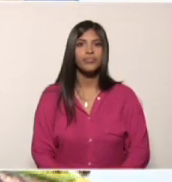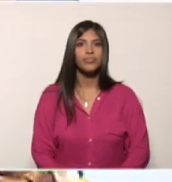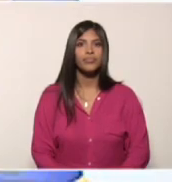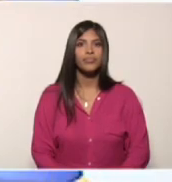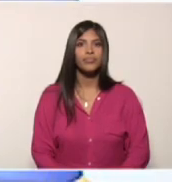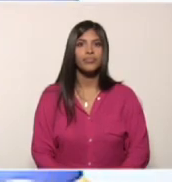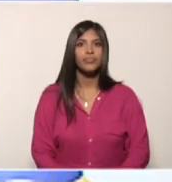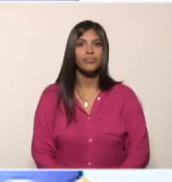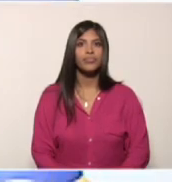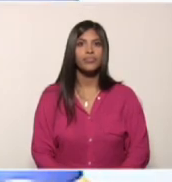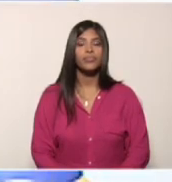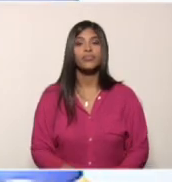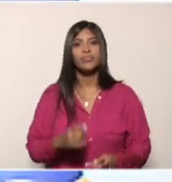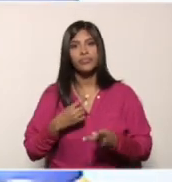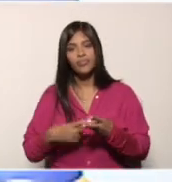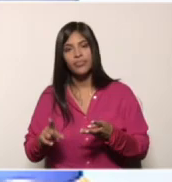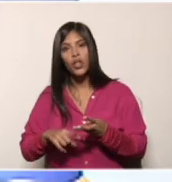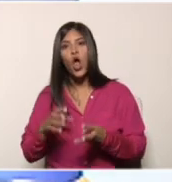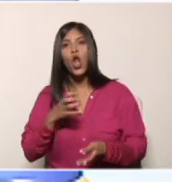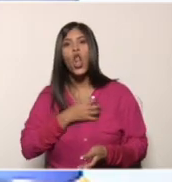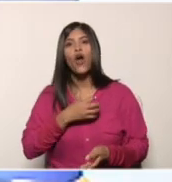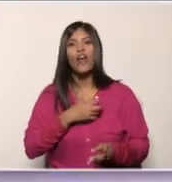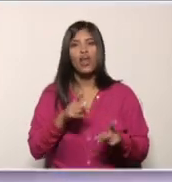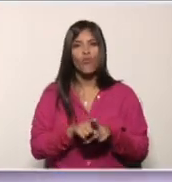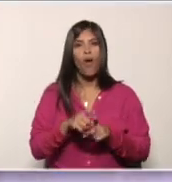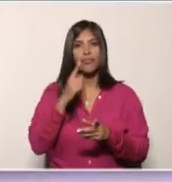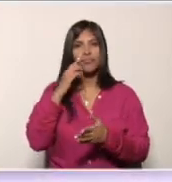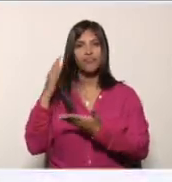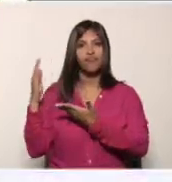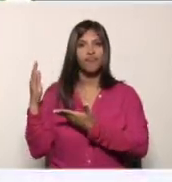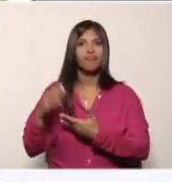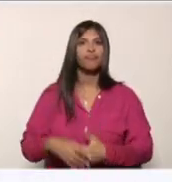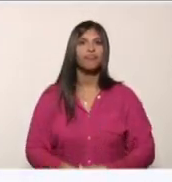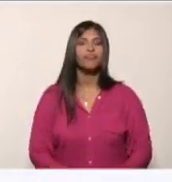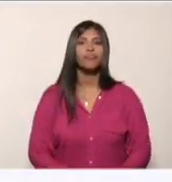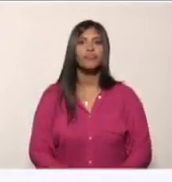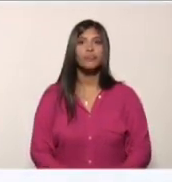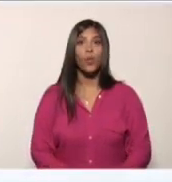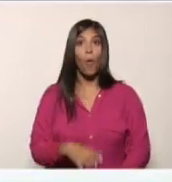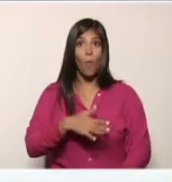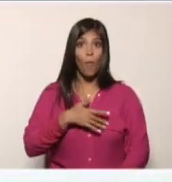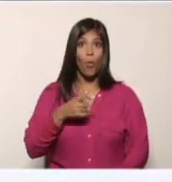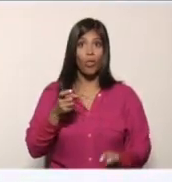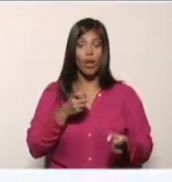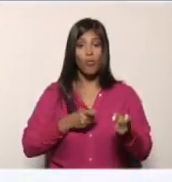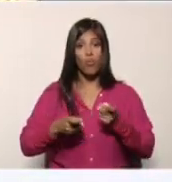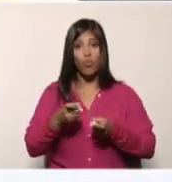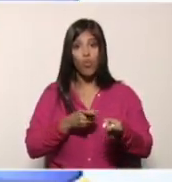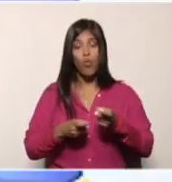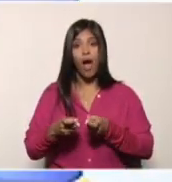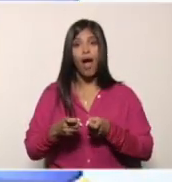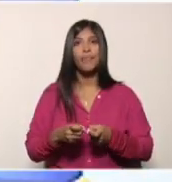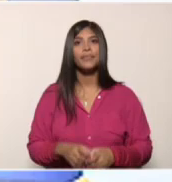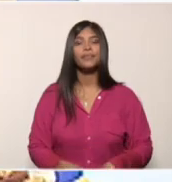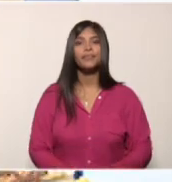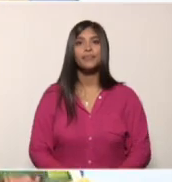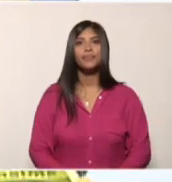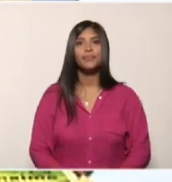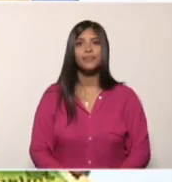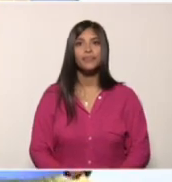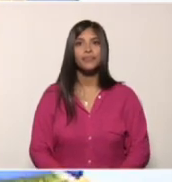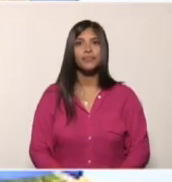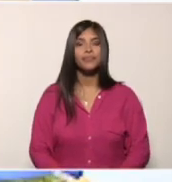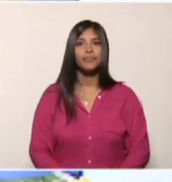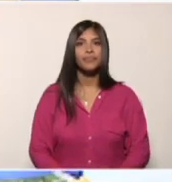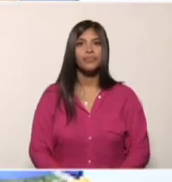Y nuestra novela venezolana, Canaima, de Rómulo Gallego. Pueden buscar otras de Rómulo Gallego, como Doña